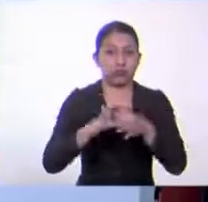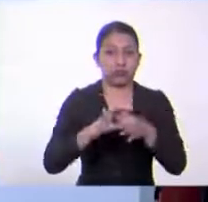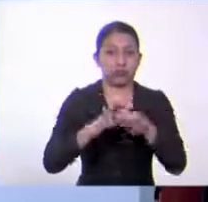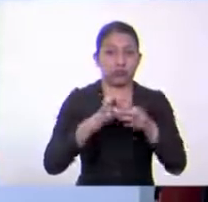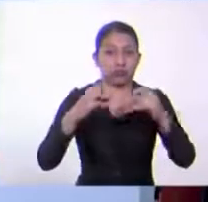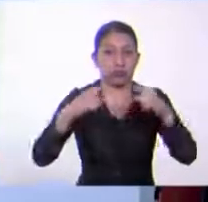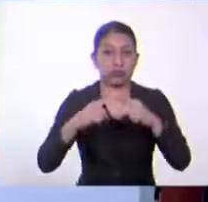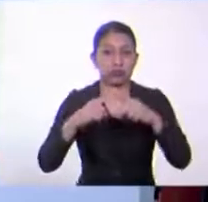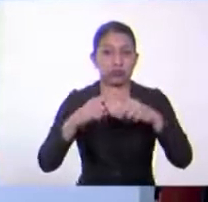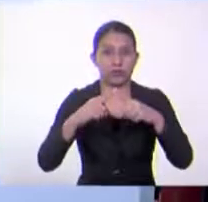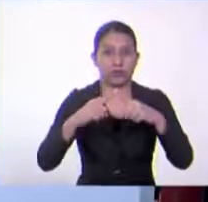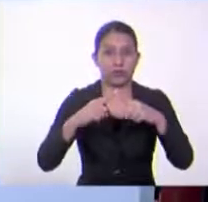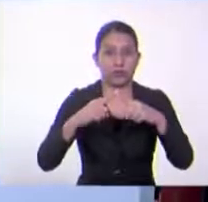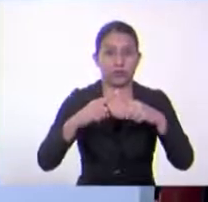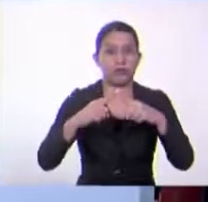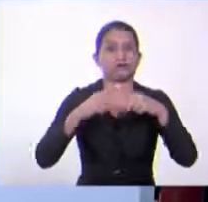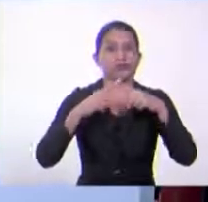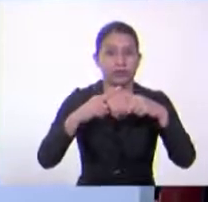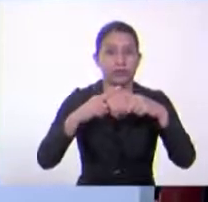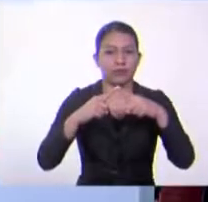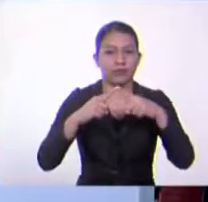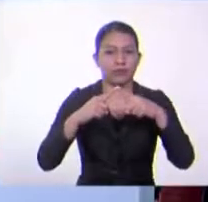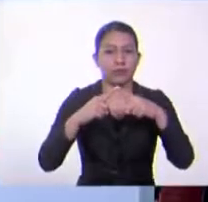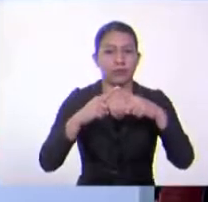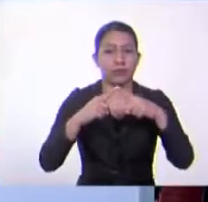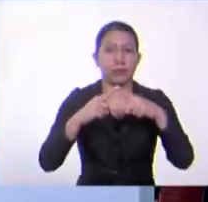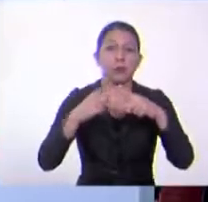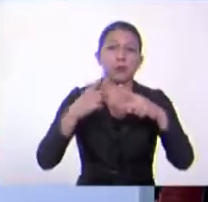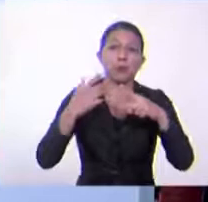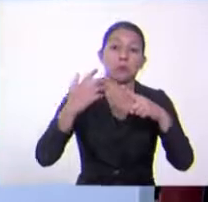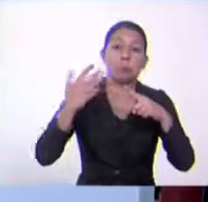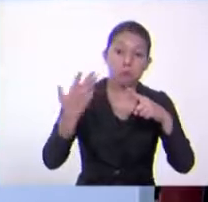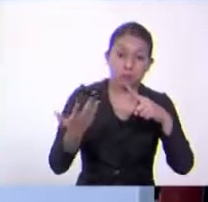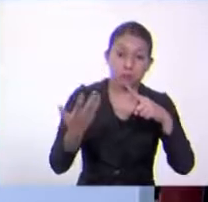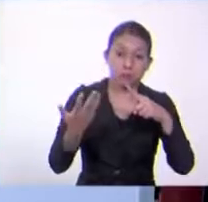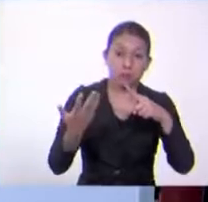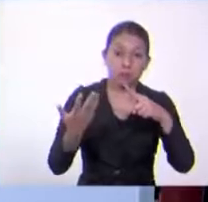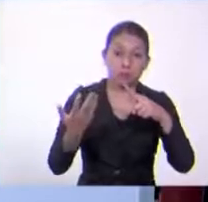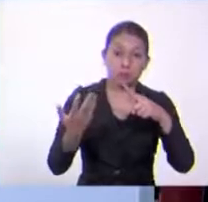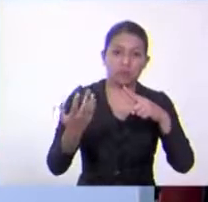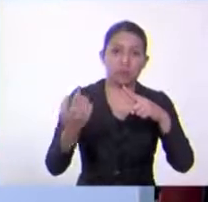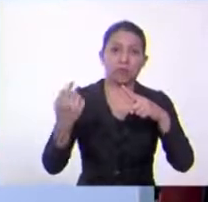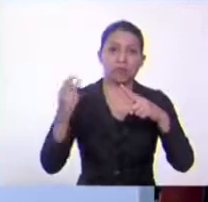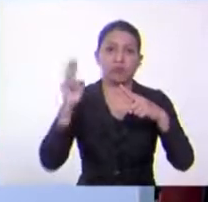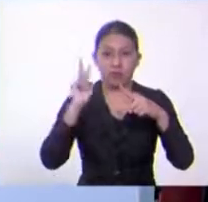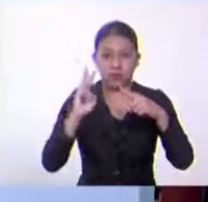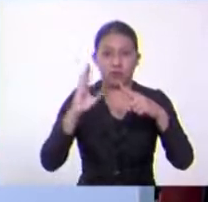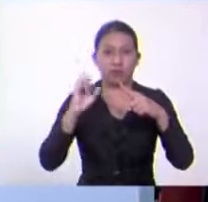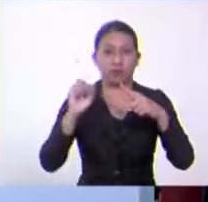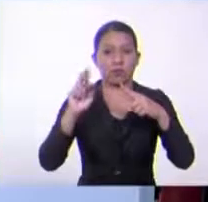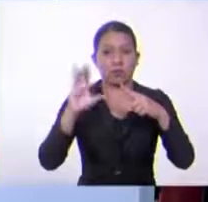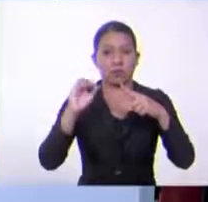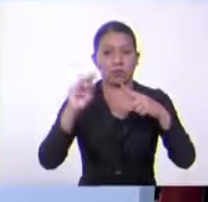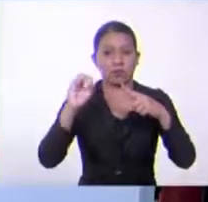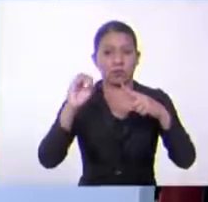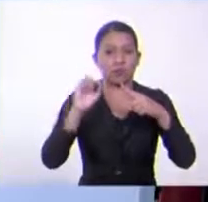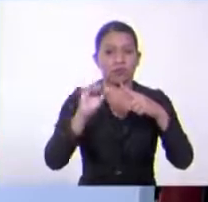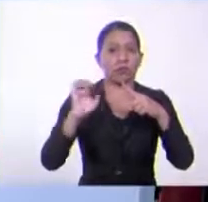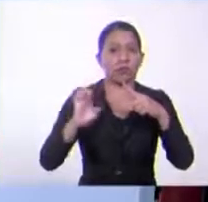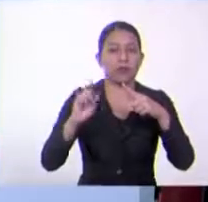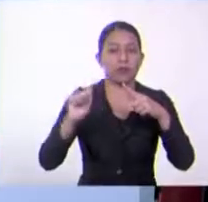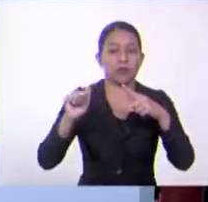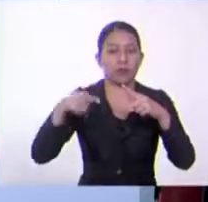carbono. Muy bien. Por tanto, un compuesto de 2 carbonos es etano.